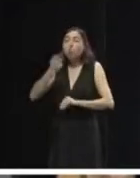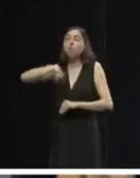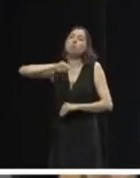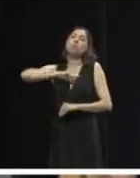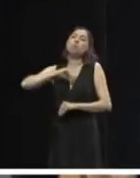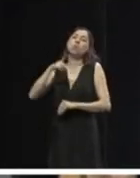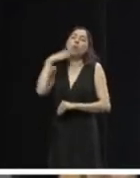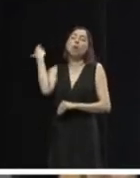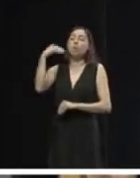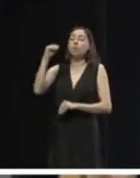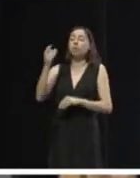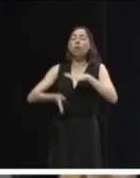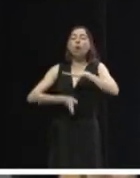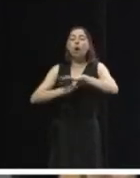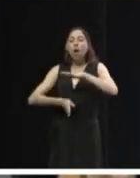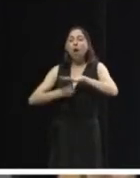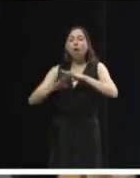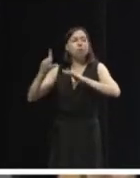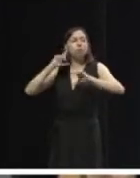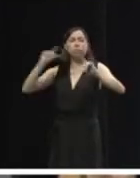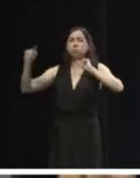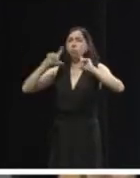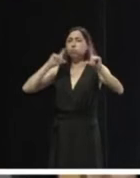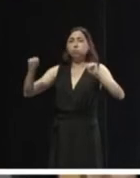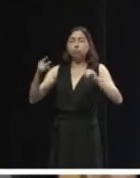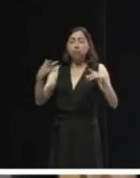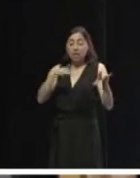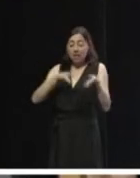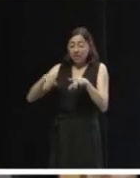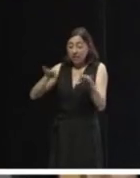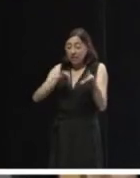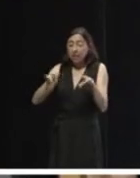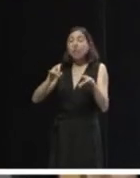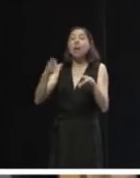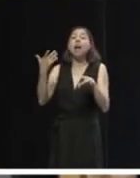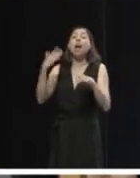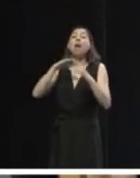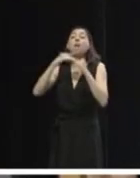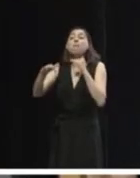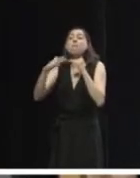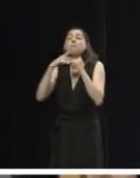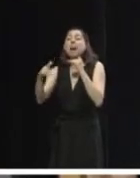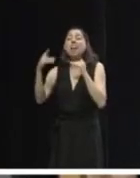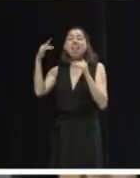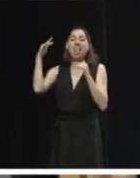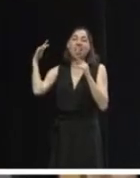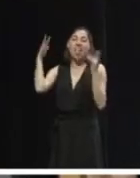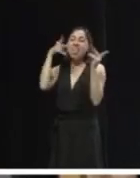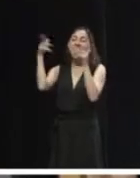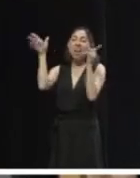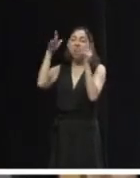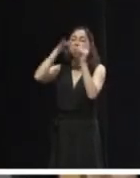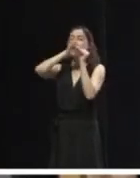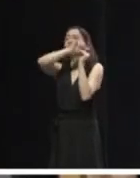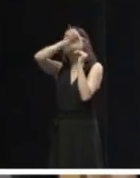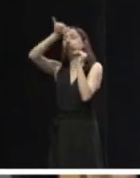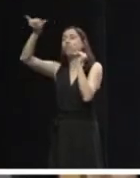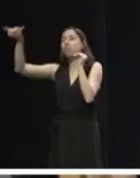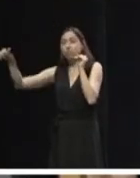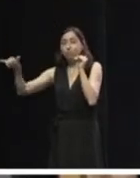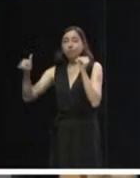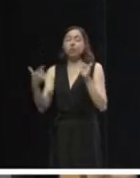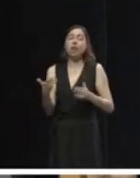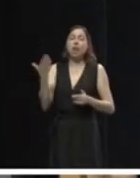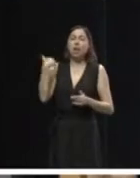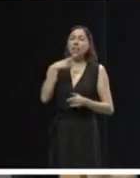seguir marchando. Por tierra, mar y aire, como decía la pobre Fátima Báñez. Y